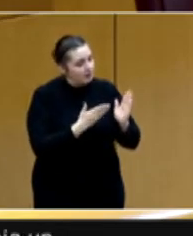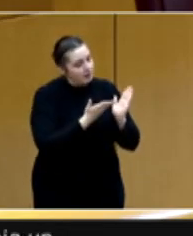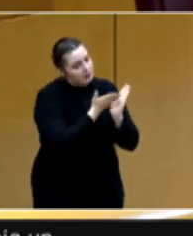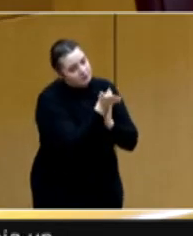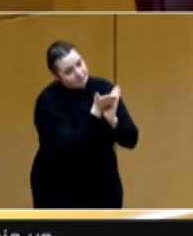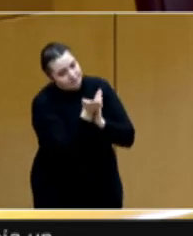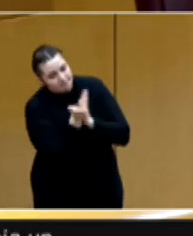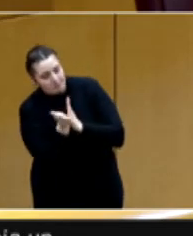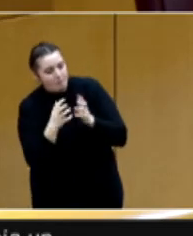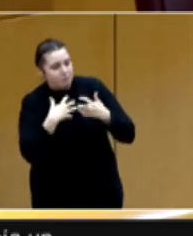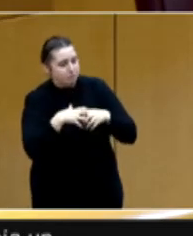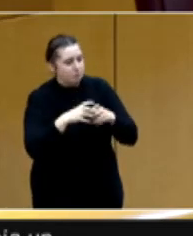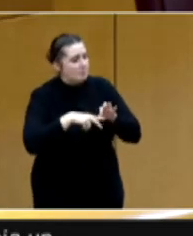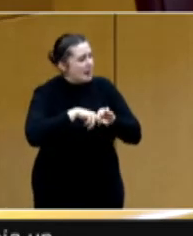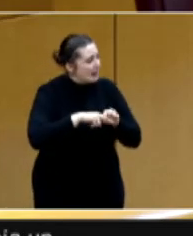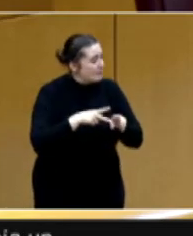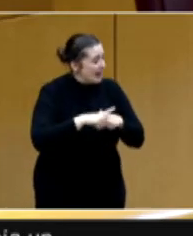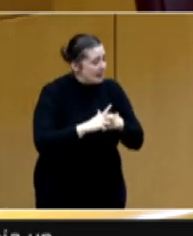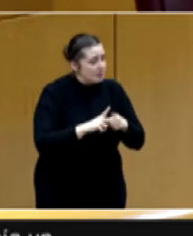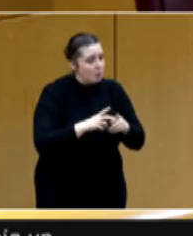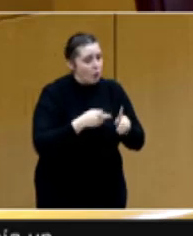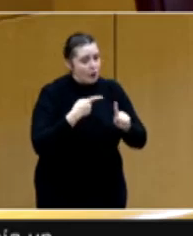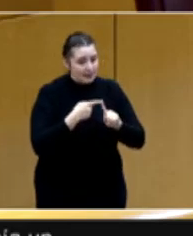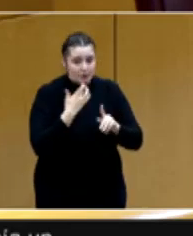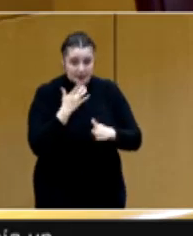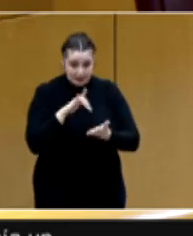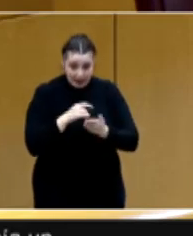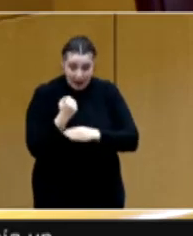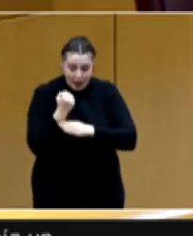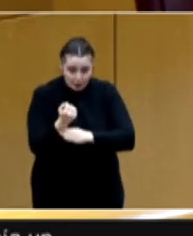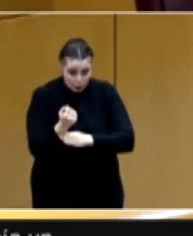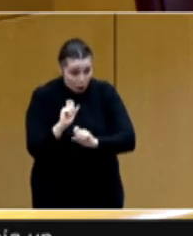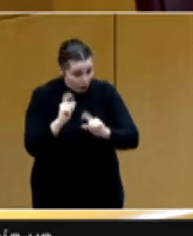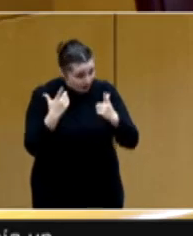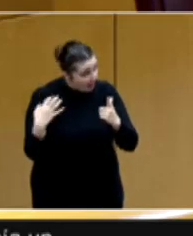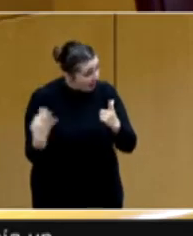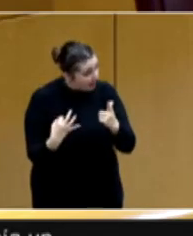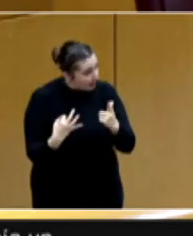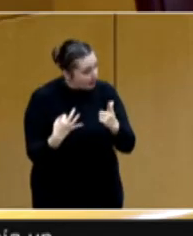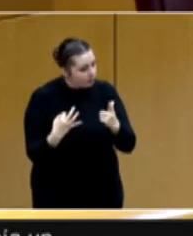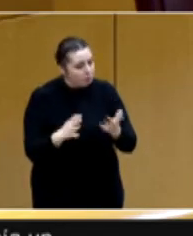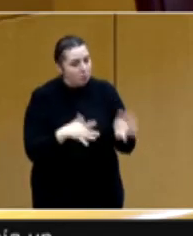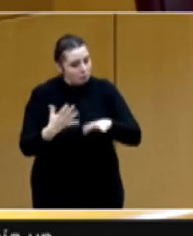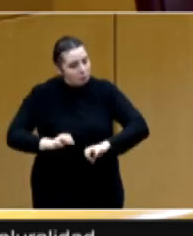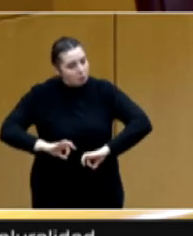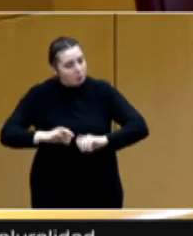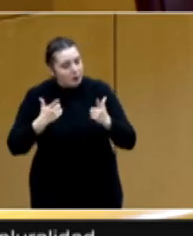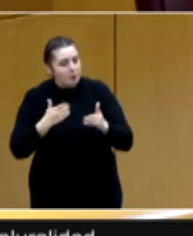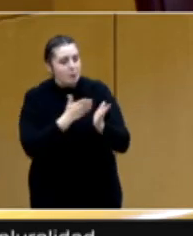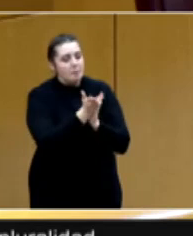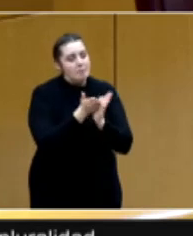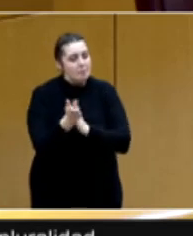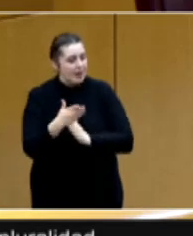mecanismos para que esos apoyos cuando tengan que ser formalizados se formalicen por diferentes vías